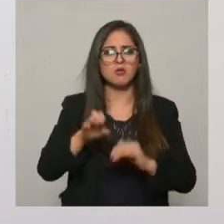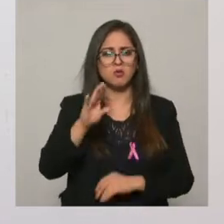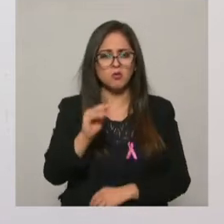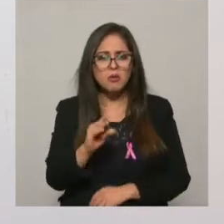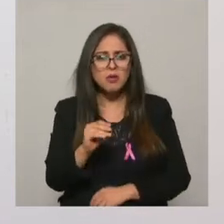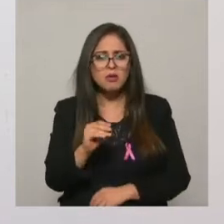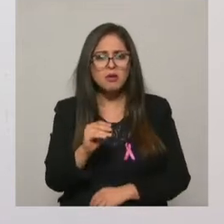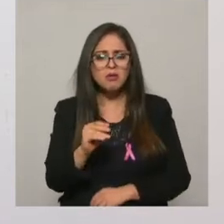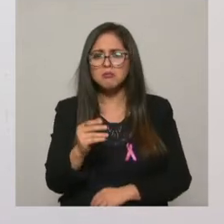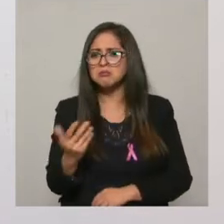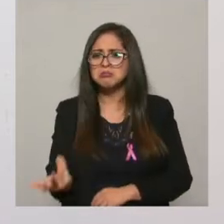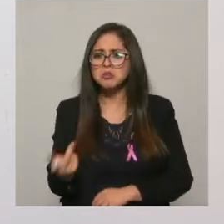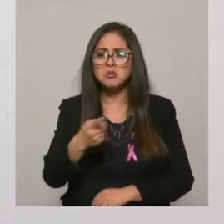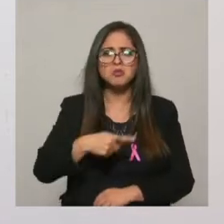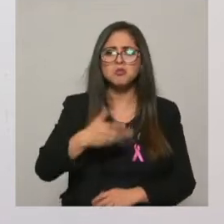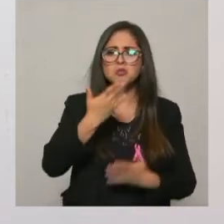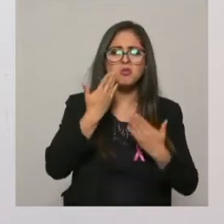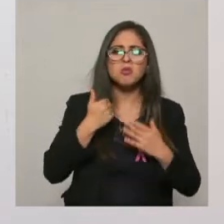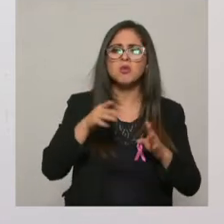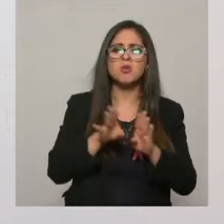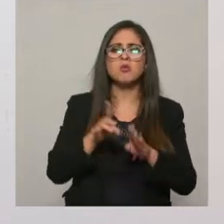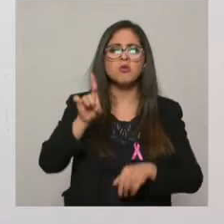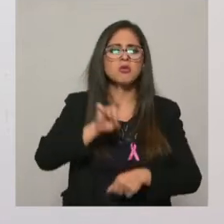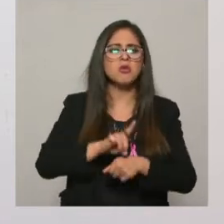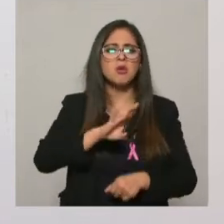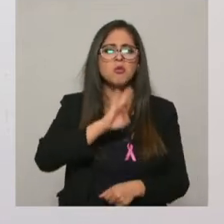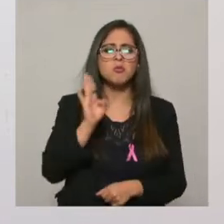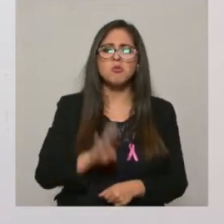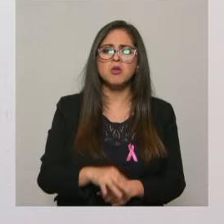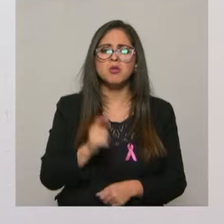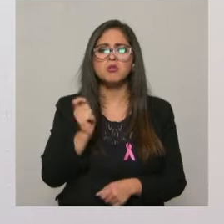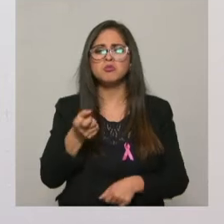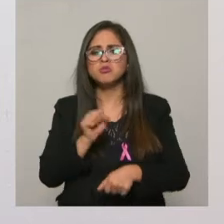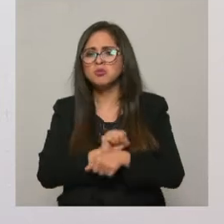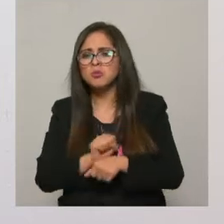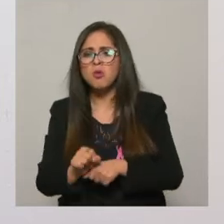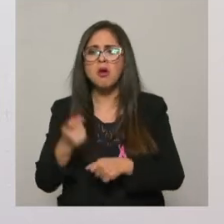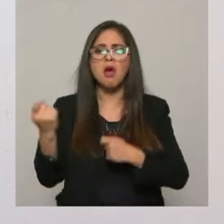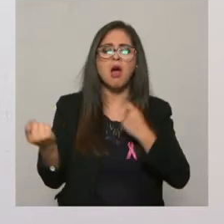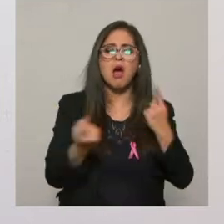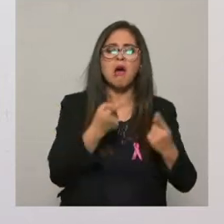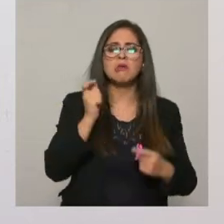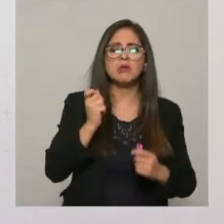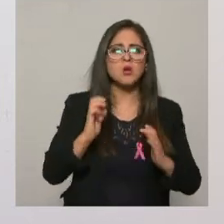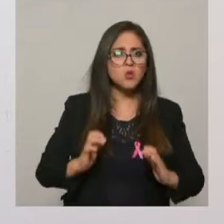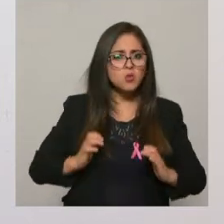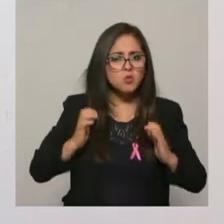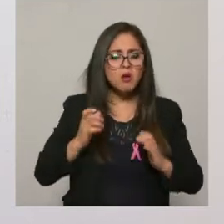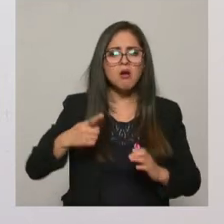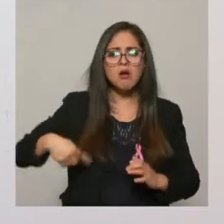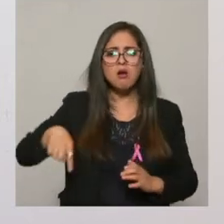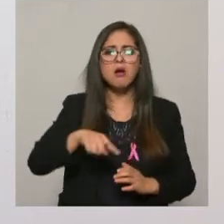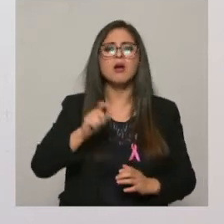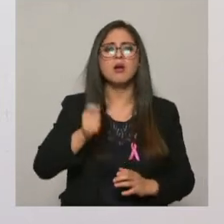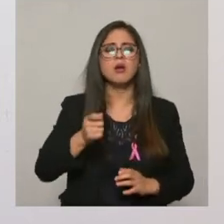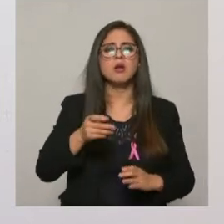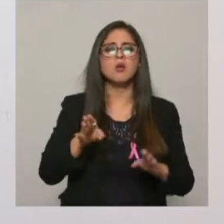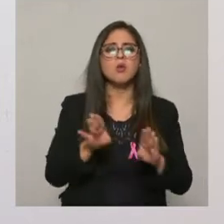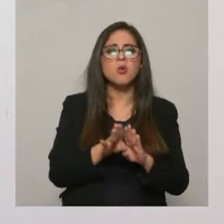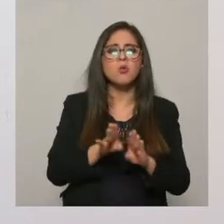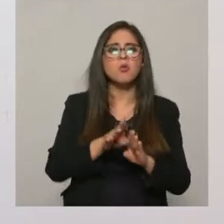había tanto esta situación de Día de Muertos y de hecho había como cierta alerta de que las